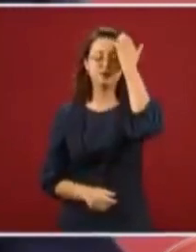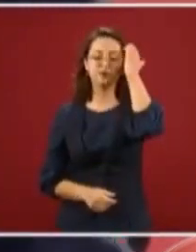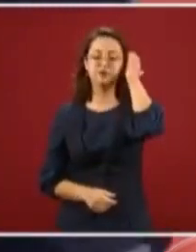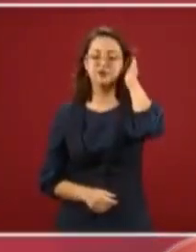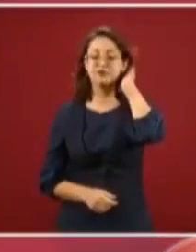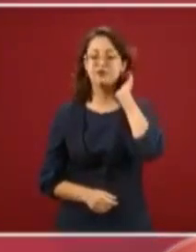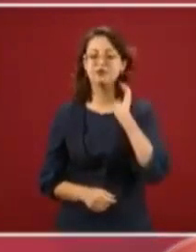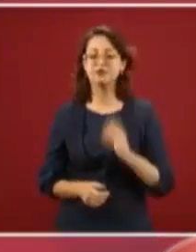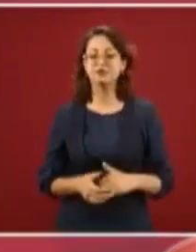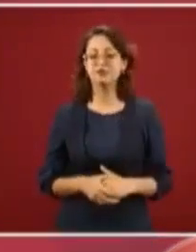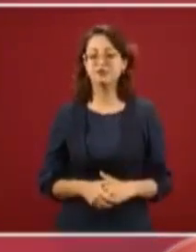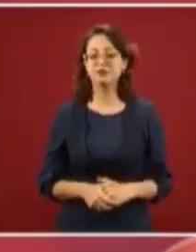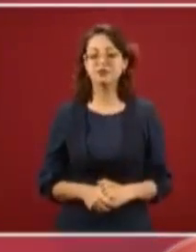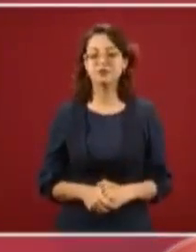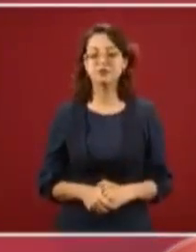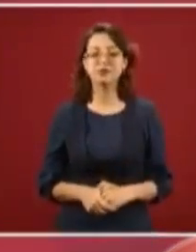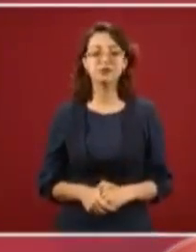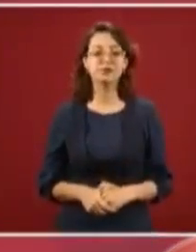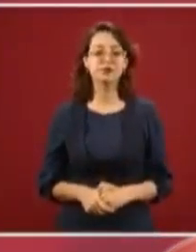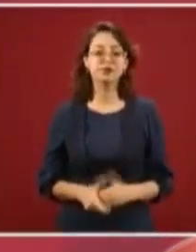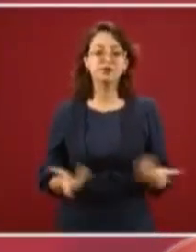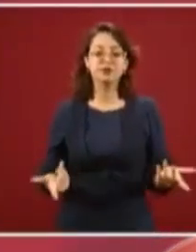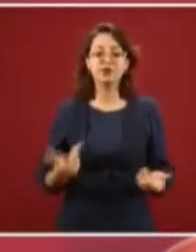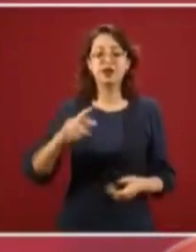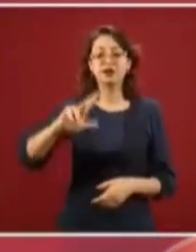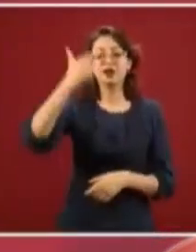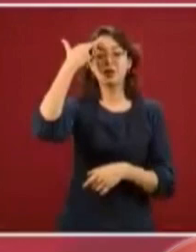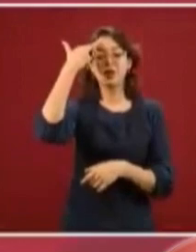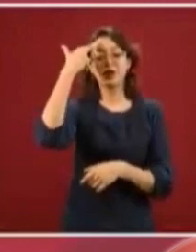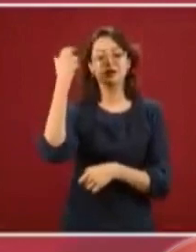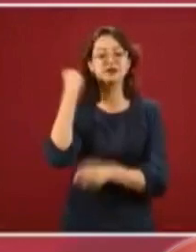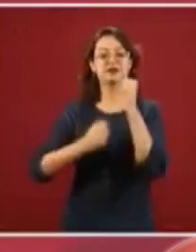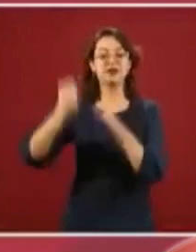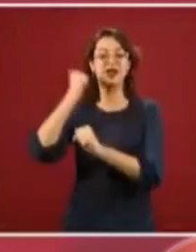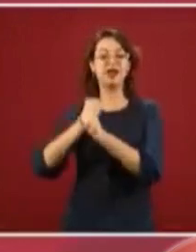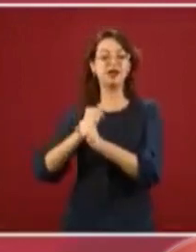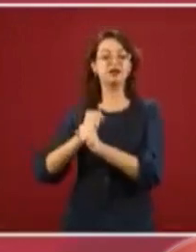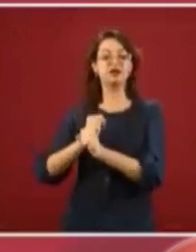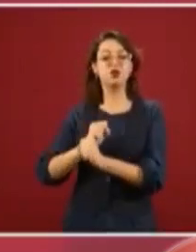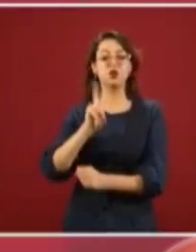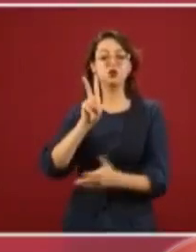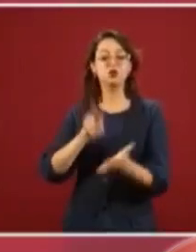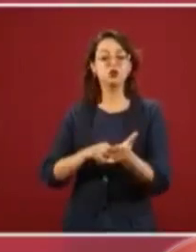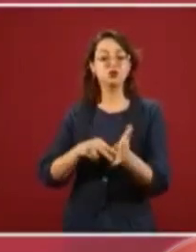recordemos lo que fue el 2006